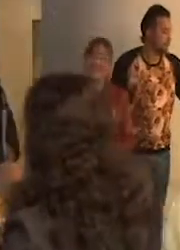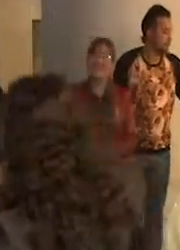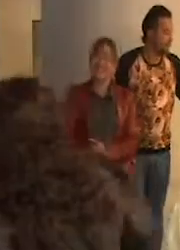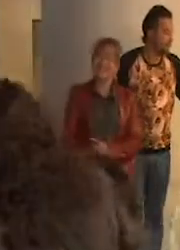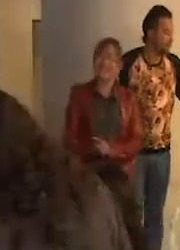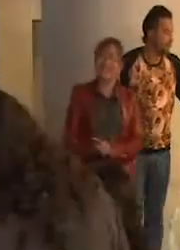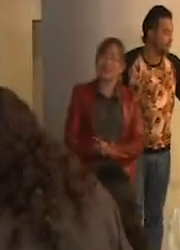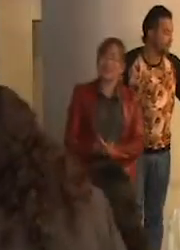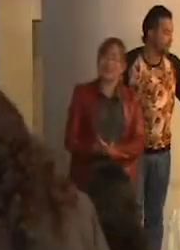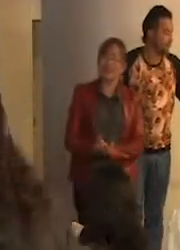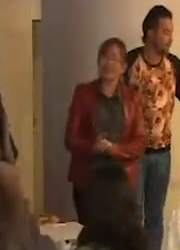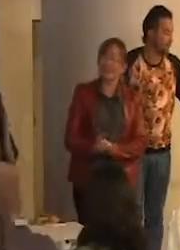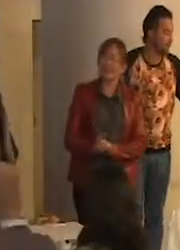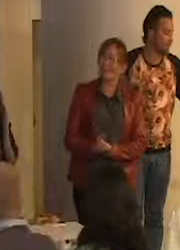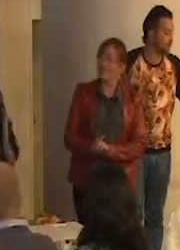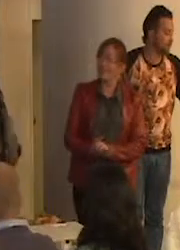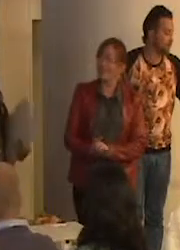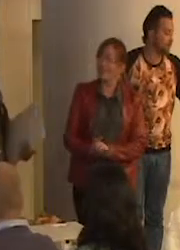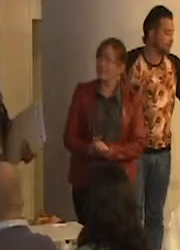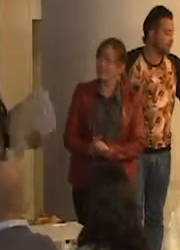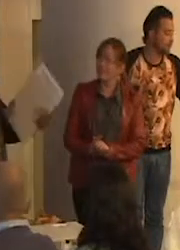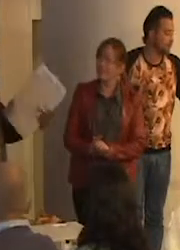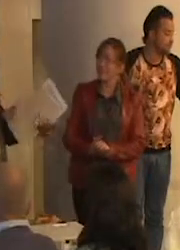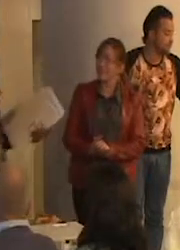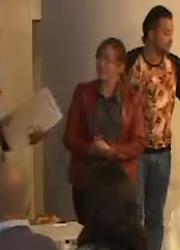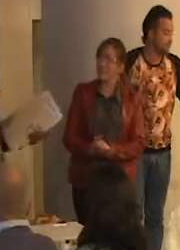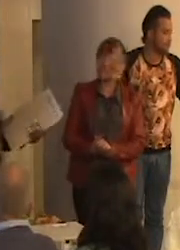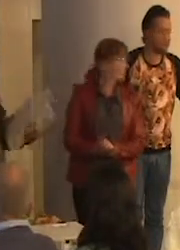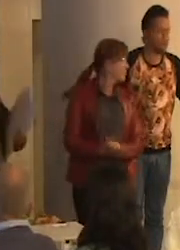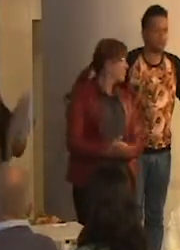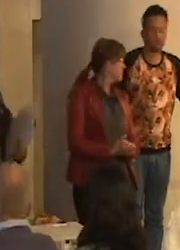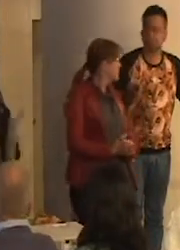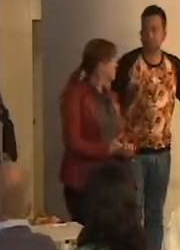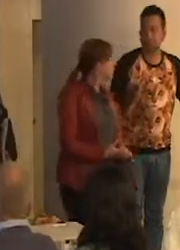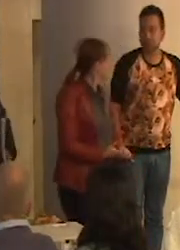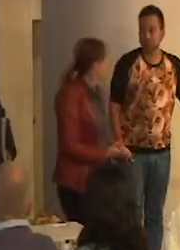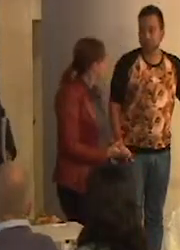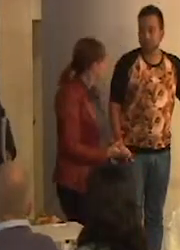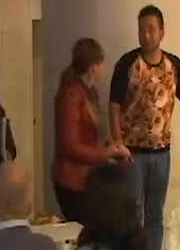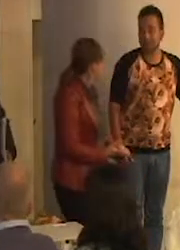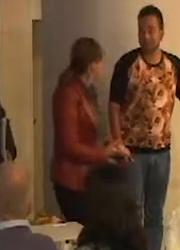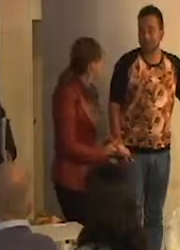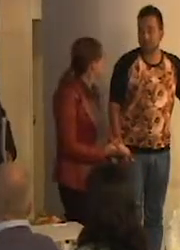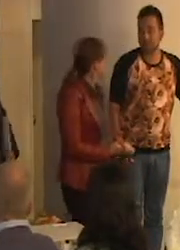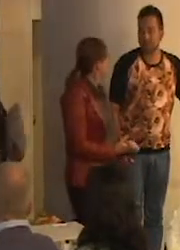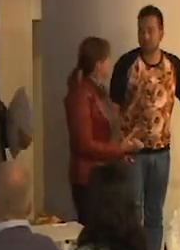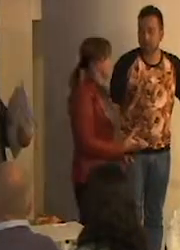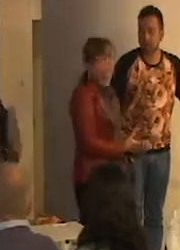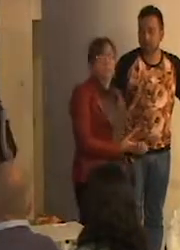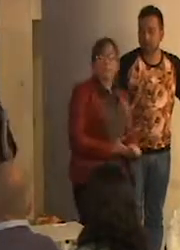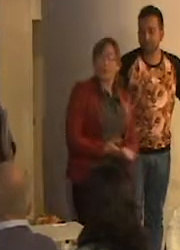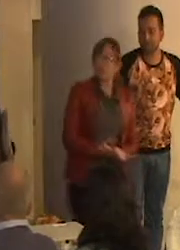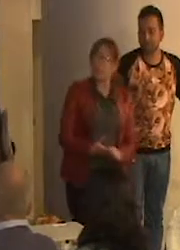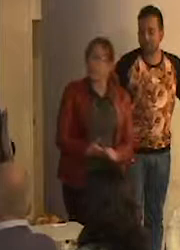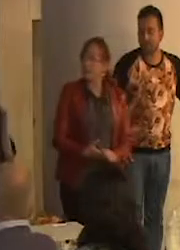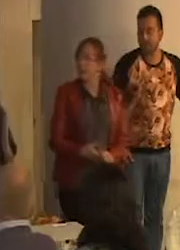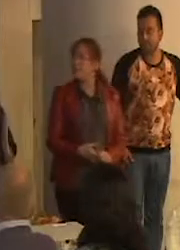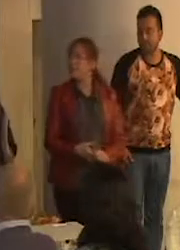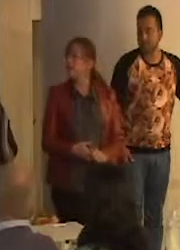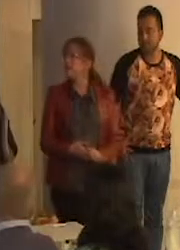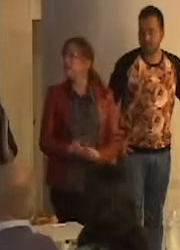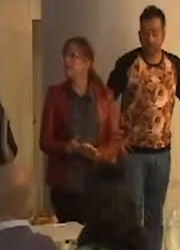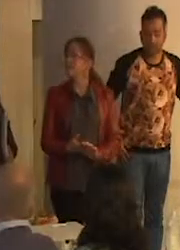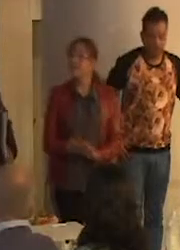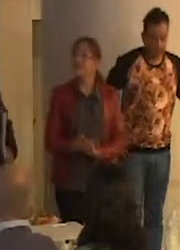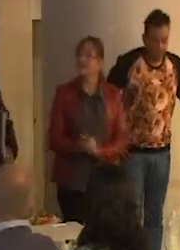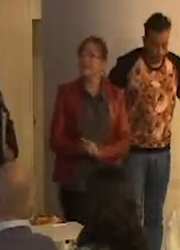felicito y nos felicitamos por este espacio tan bonito. Y unirnos, ahí estamos en la Plaza Bolívar todos los días, desde las 7 de la mañana en adelante. Apenas